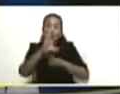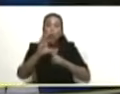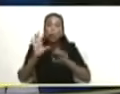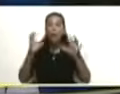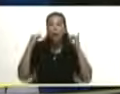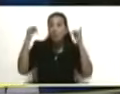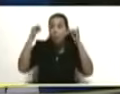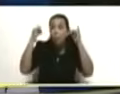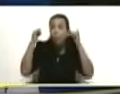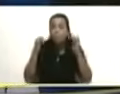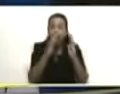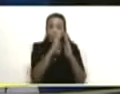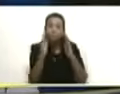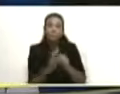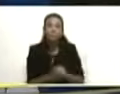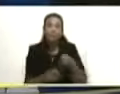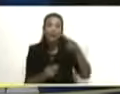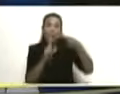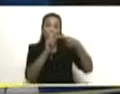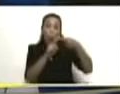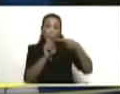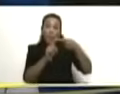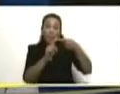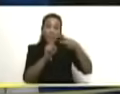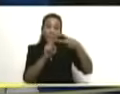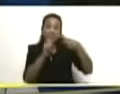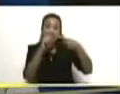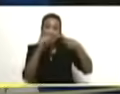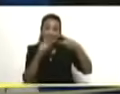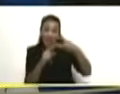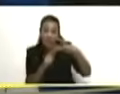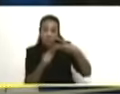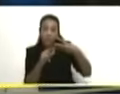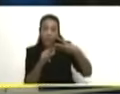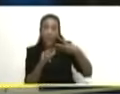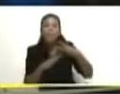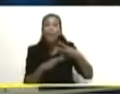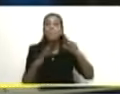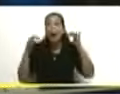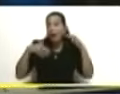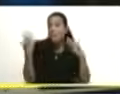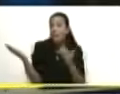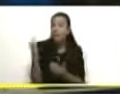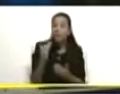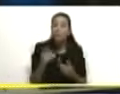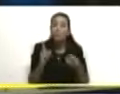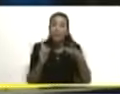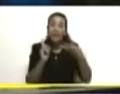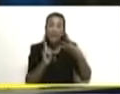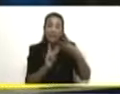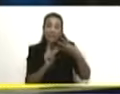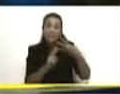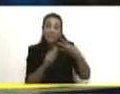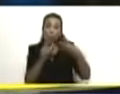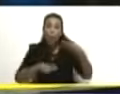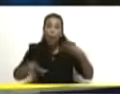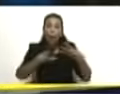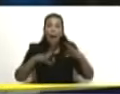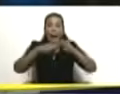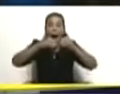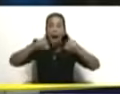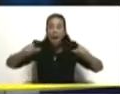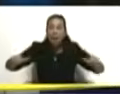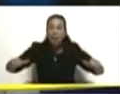y Rumba, el Vértice 3 se titula Vamos a Divertirnos. Tercer lugar. El Arena